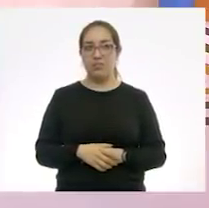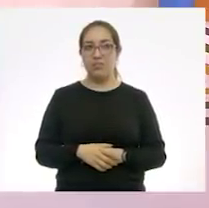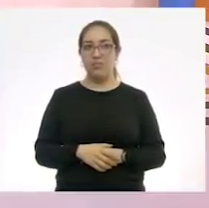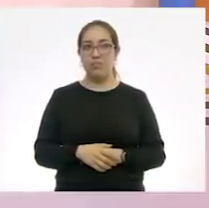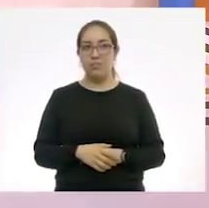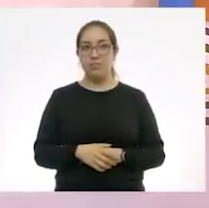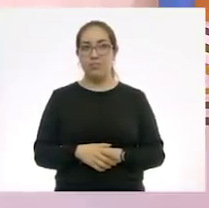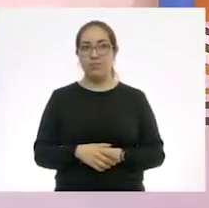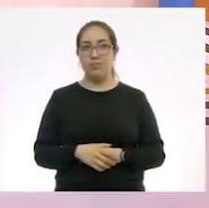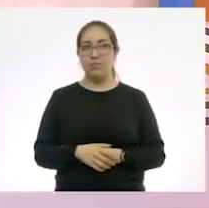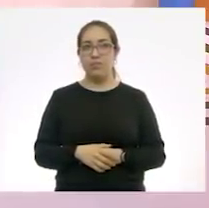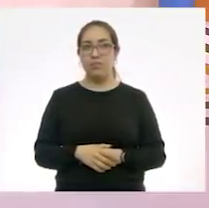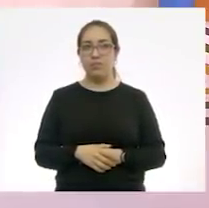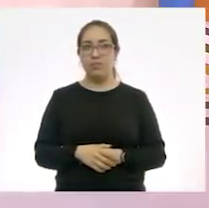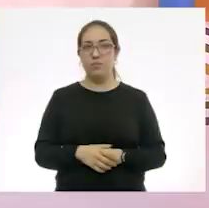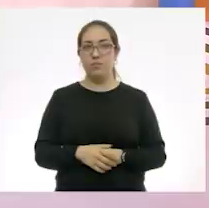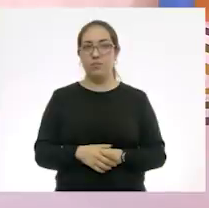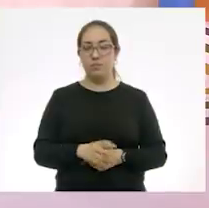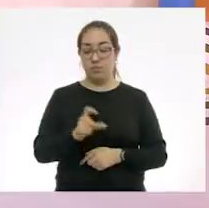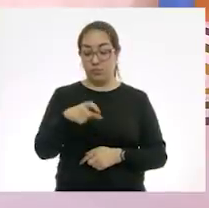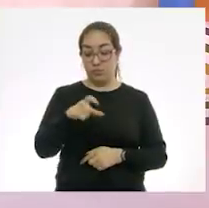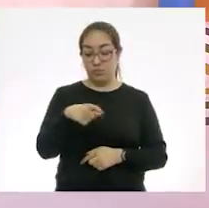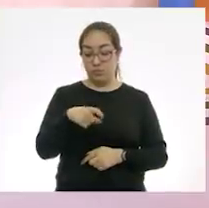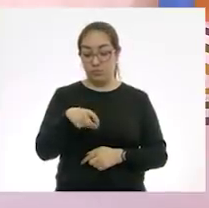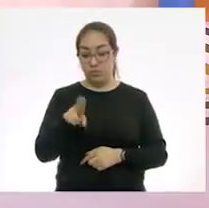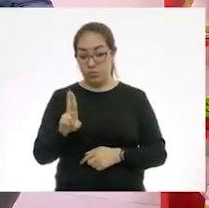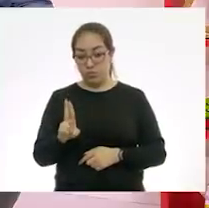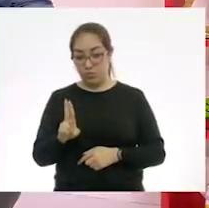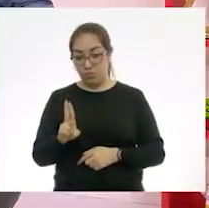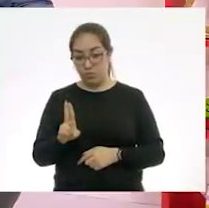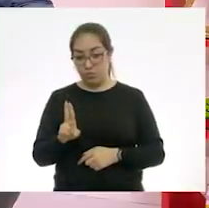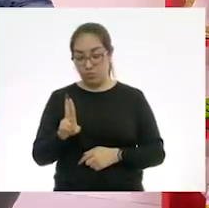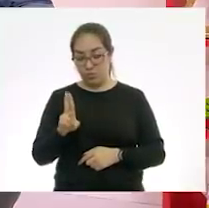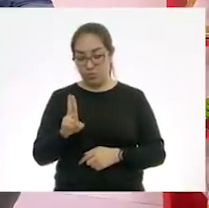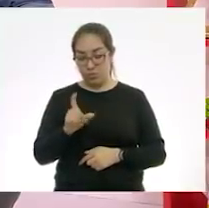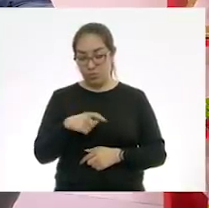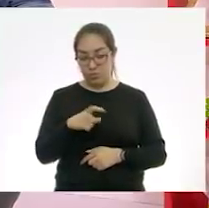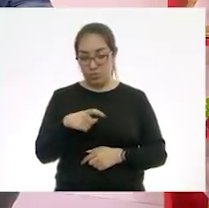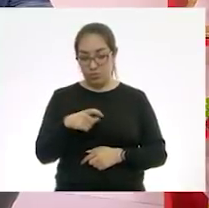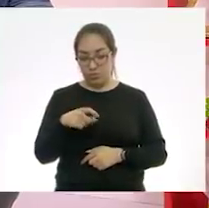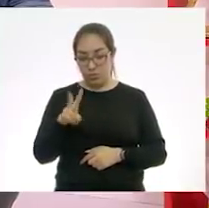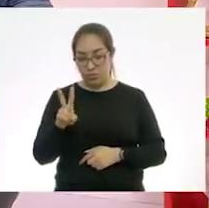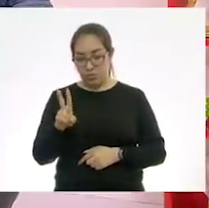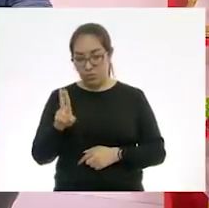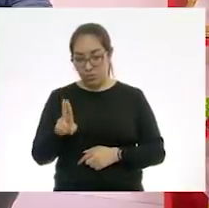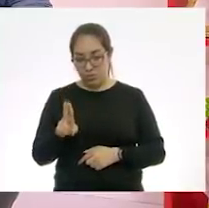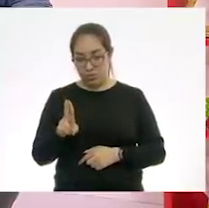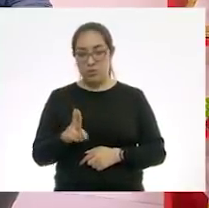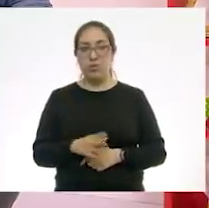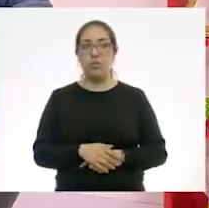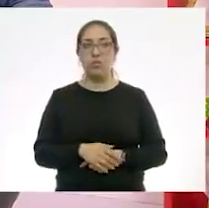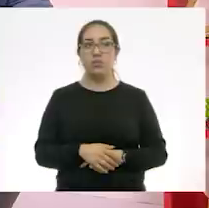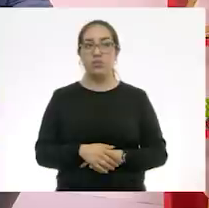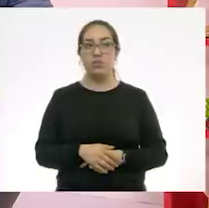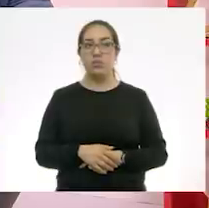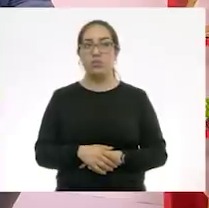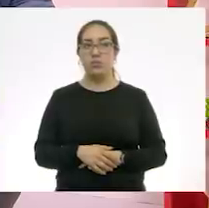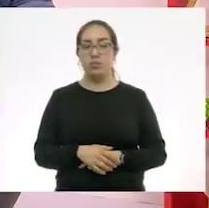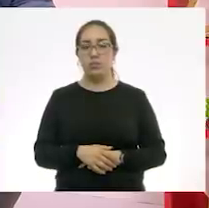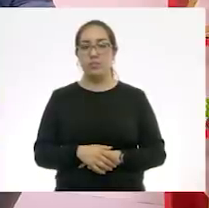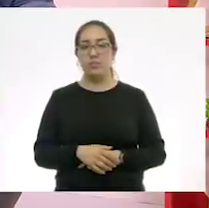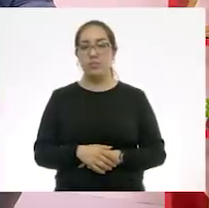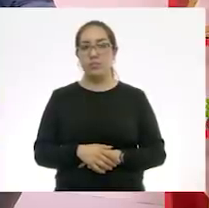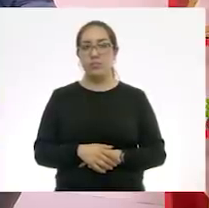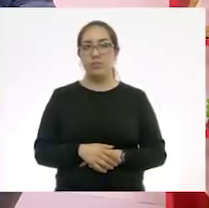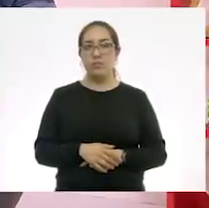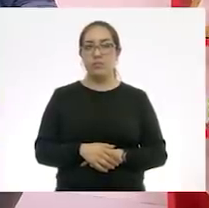Ah. Primero es una Q y luego una U. Luego una U, claro, claro. Pero yo me refería fonéticamente